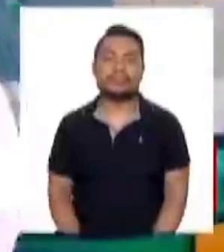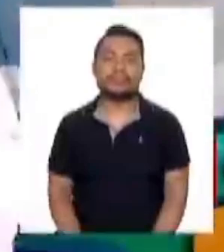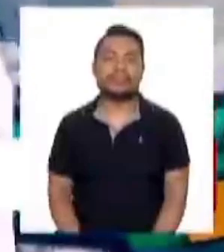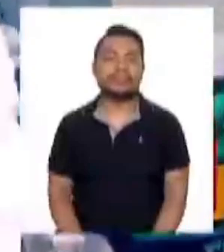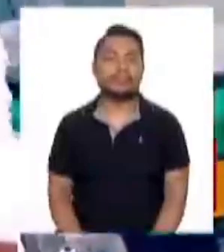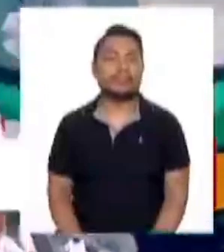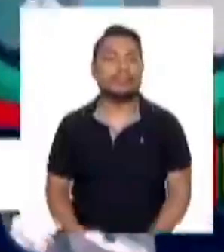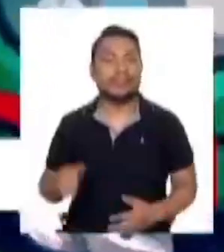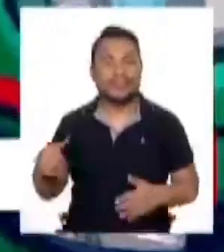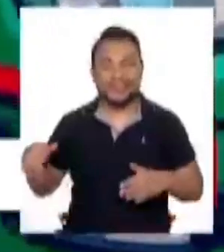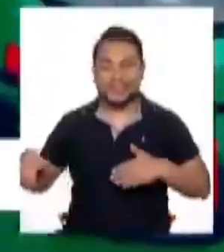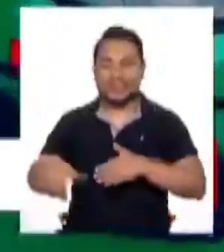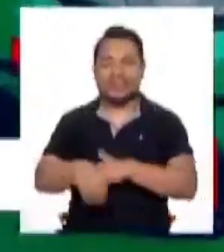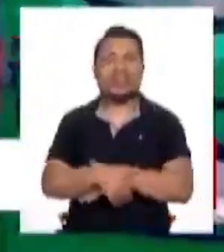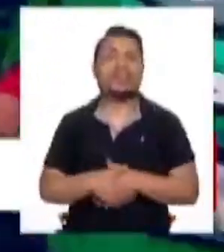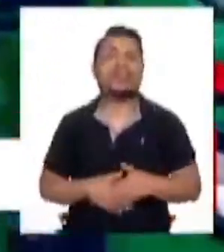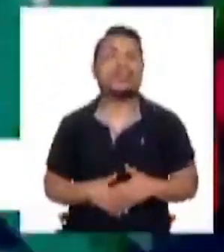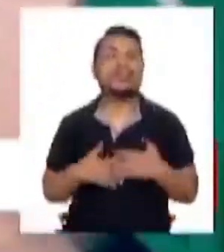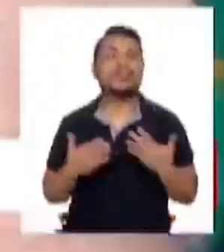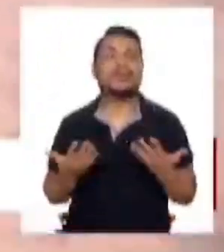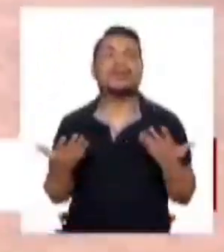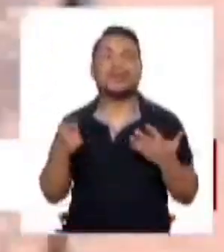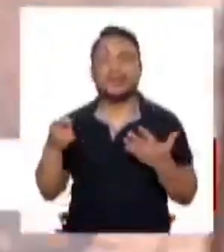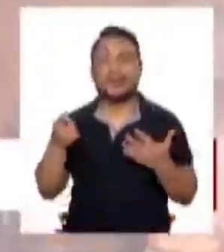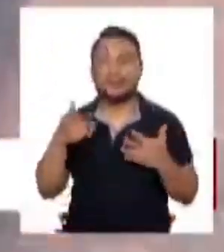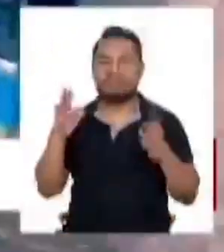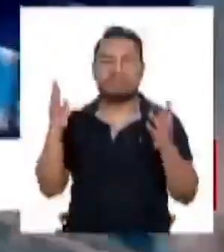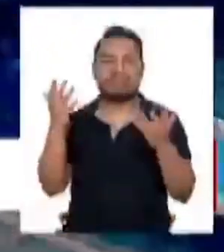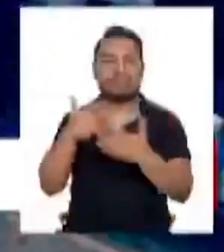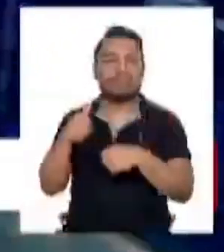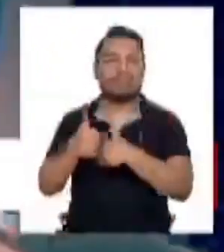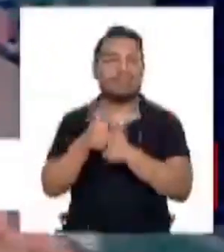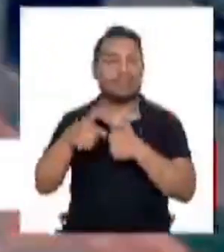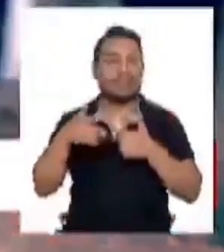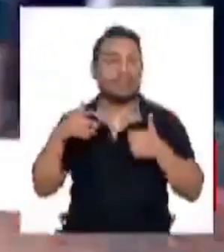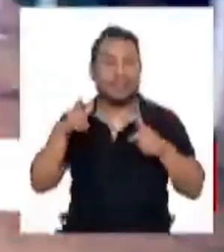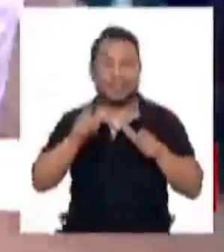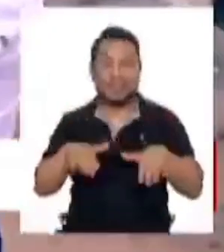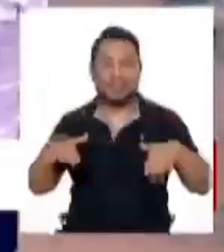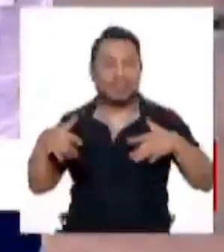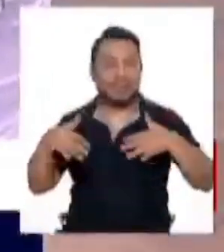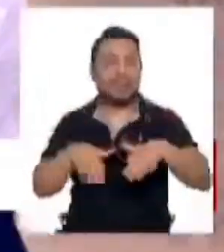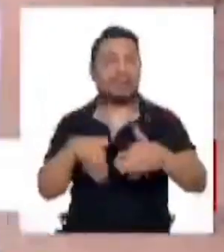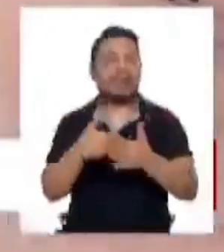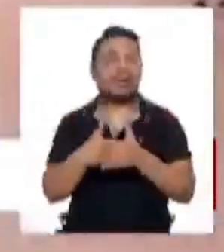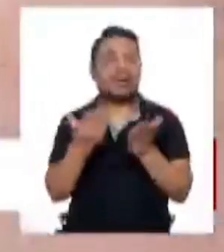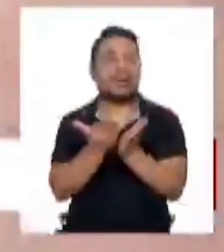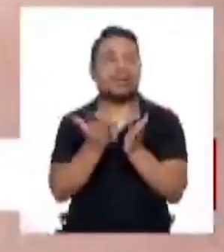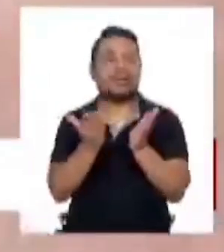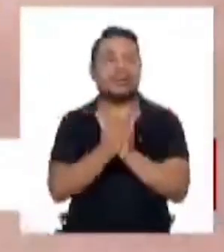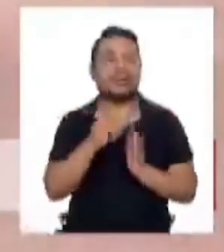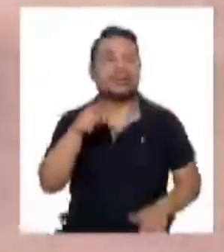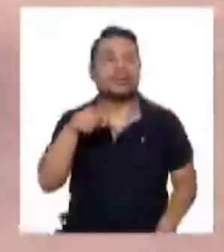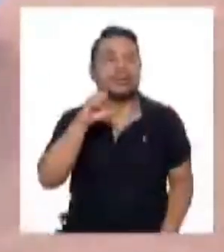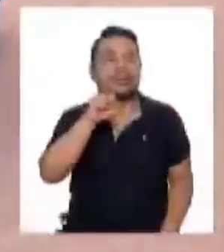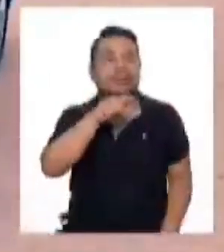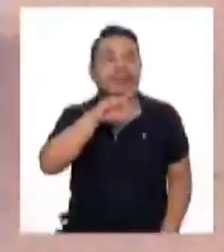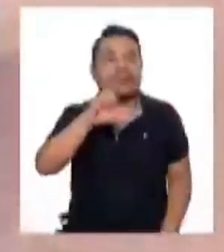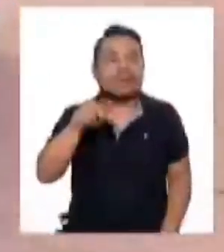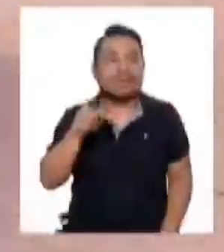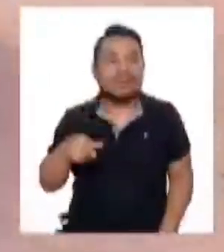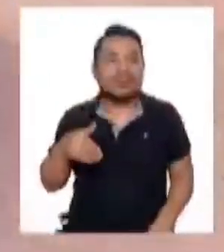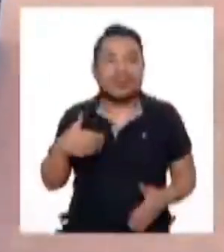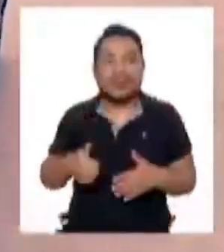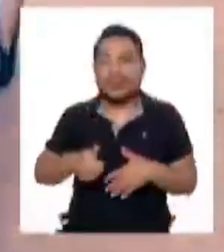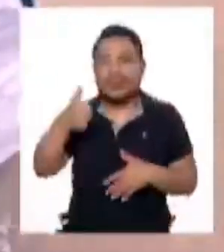Toda esta zona es Escudero. Alrededores, todos los niños, ¿a dónde vienen a estudiar? Colegio La Salle Villa Escudero. En la puerta ya están